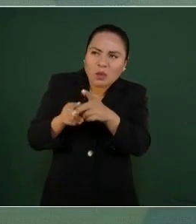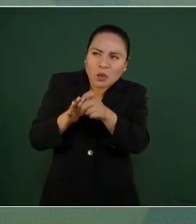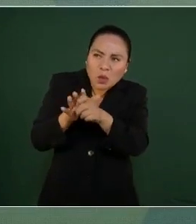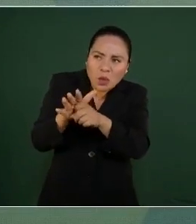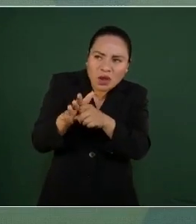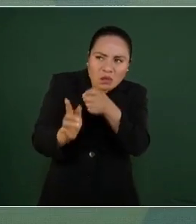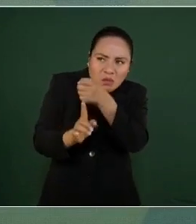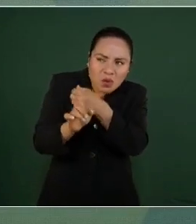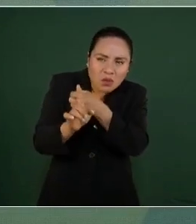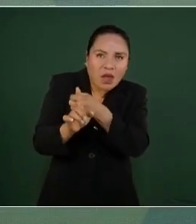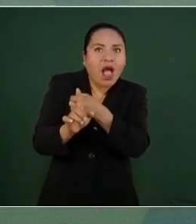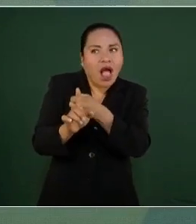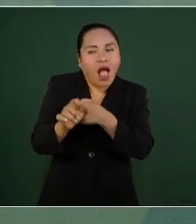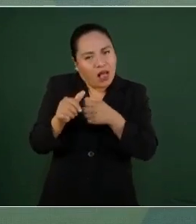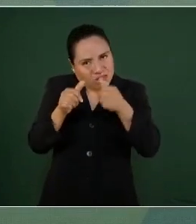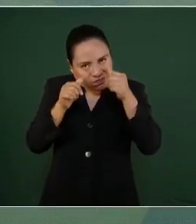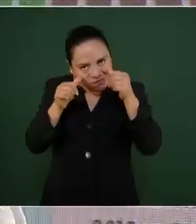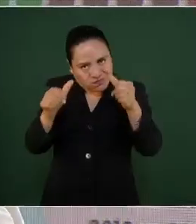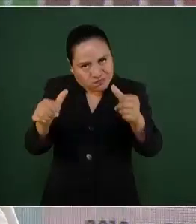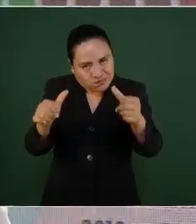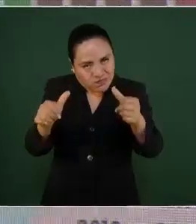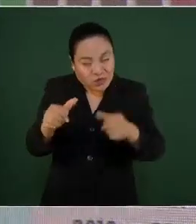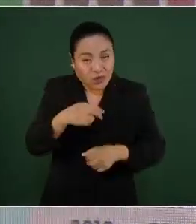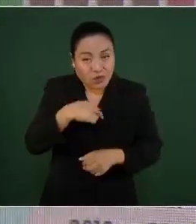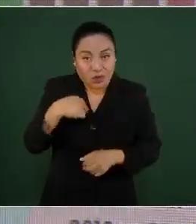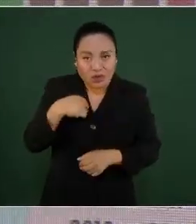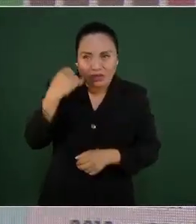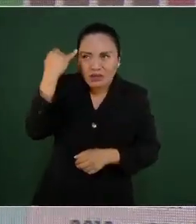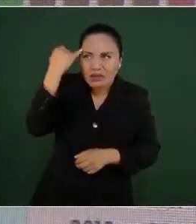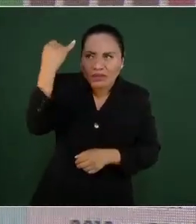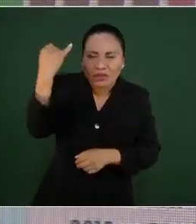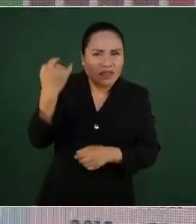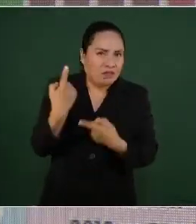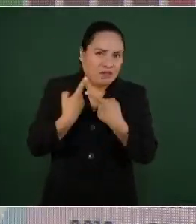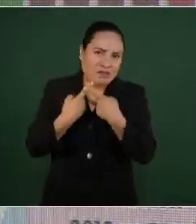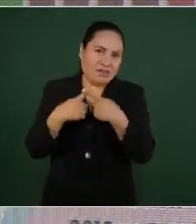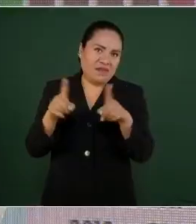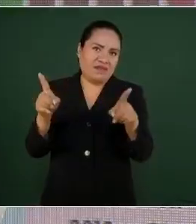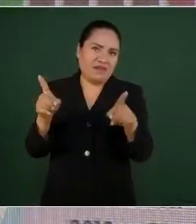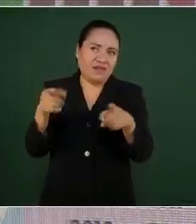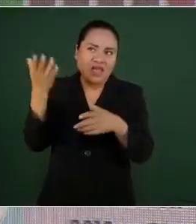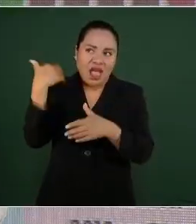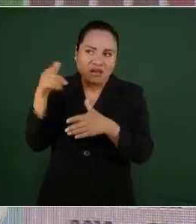porque tenemos una manera de pensar distinta a los conservadores.